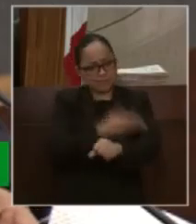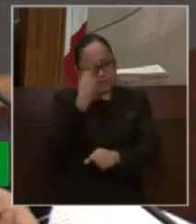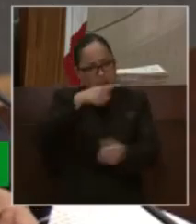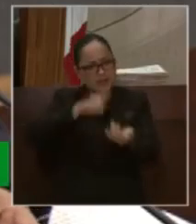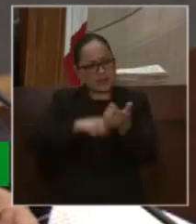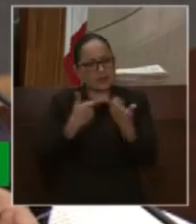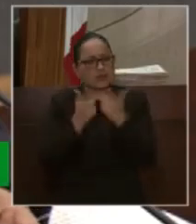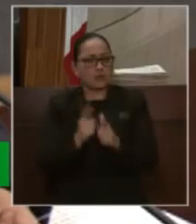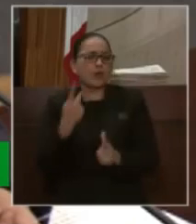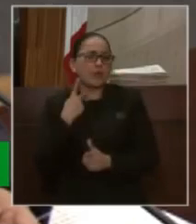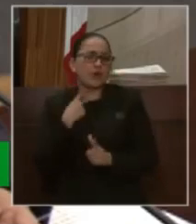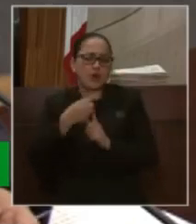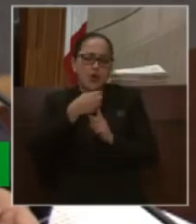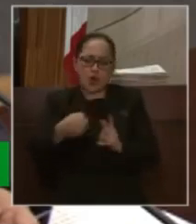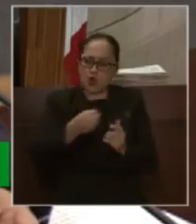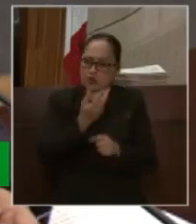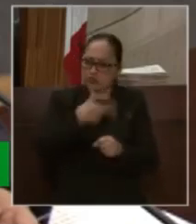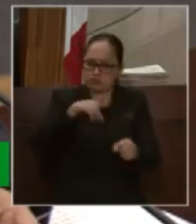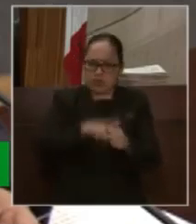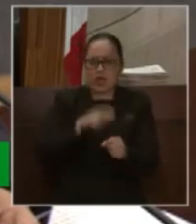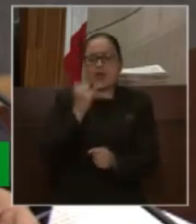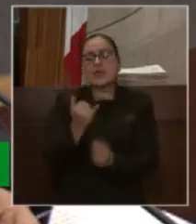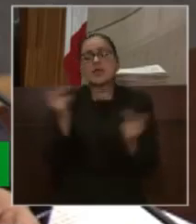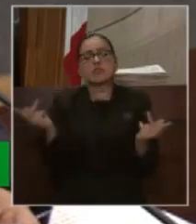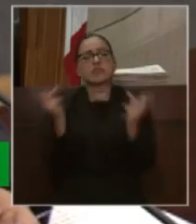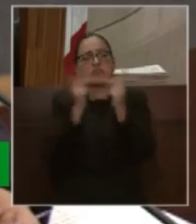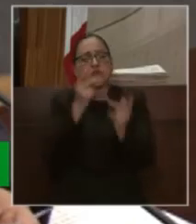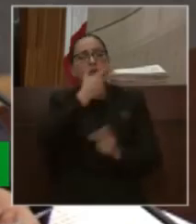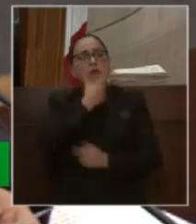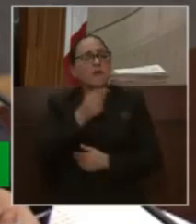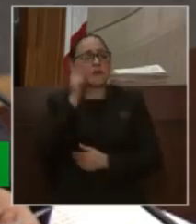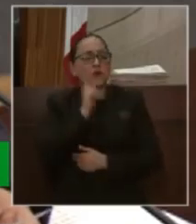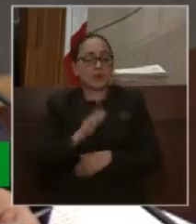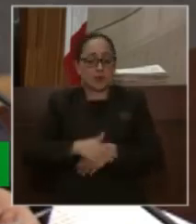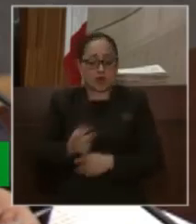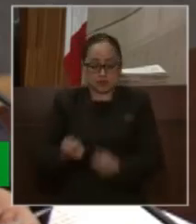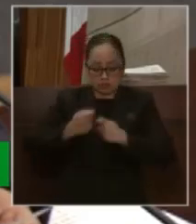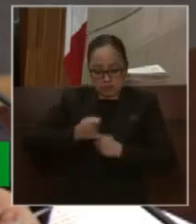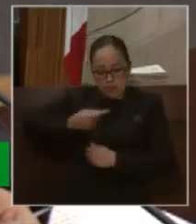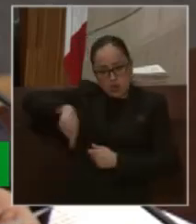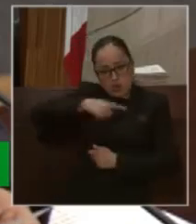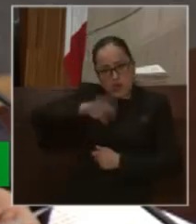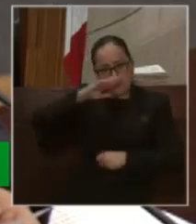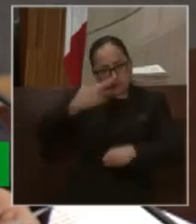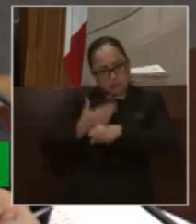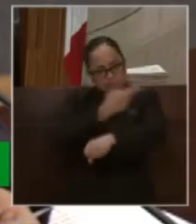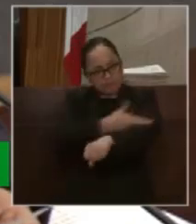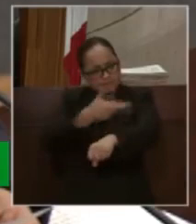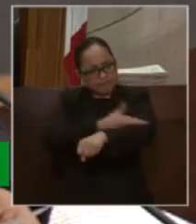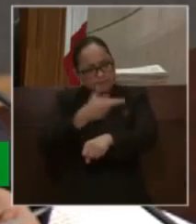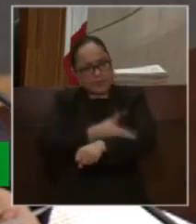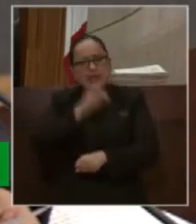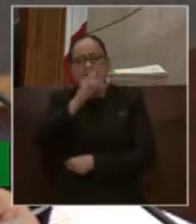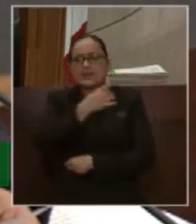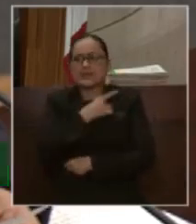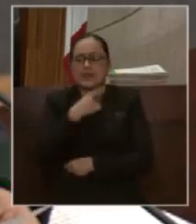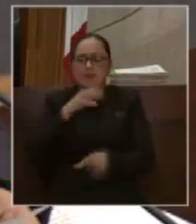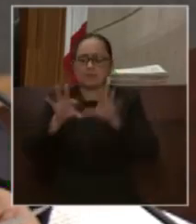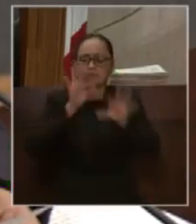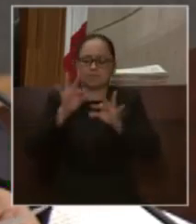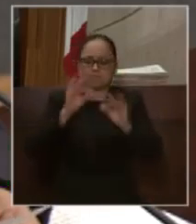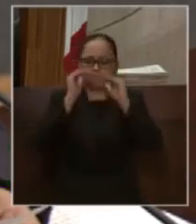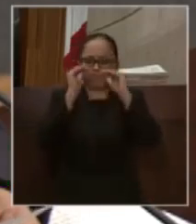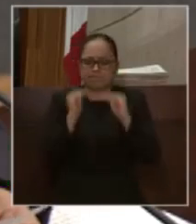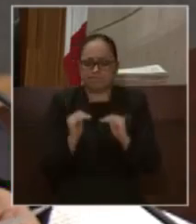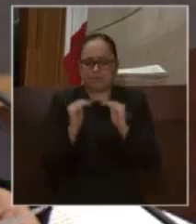partidos políticos y el de paridad de género. En consecuencia, se propone asumir plenitud de jurisdicción y realizar la asignación correspondiente en relación